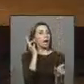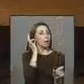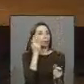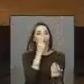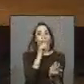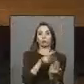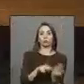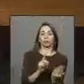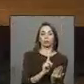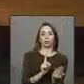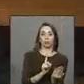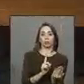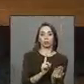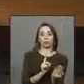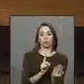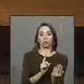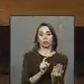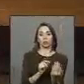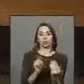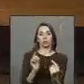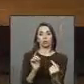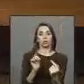consecuencia capturaban